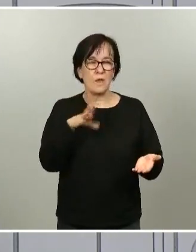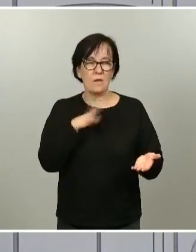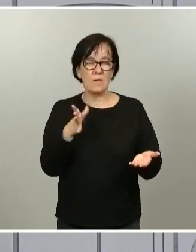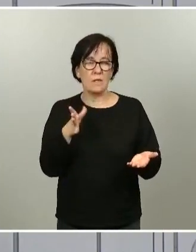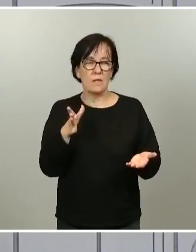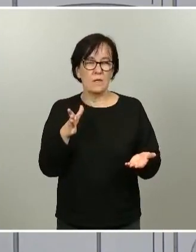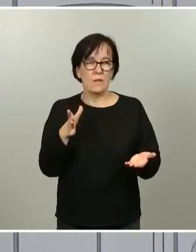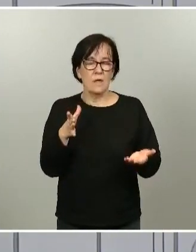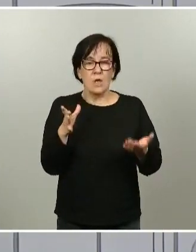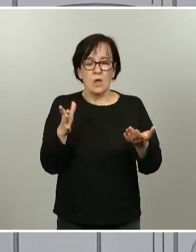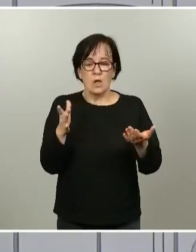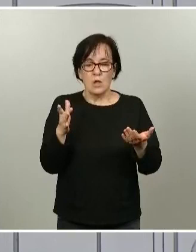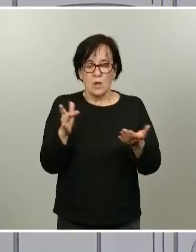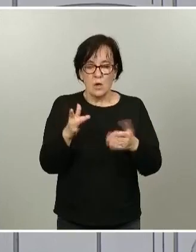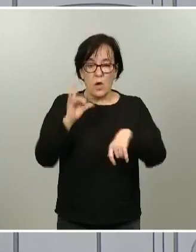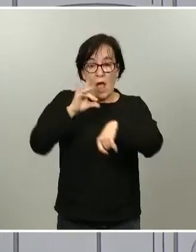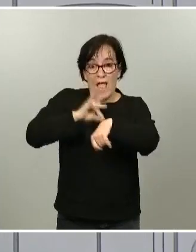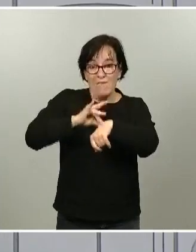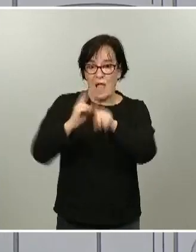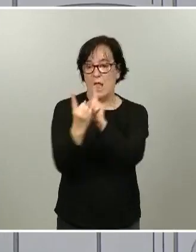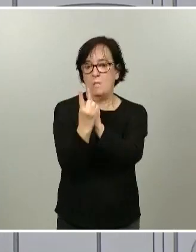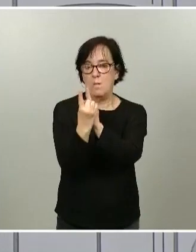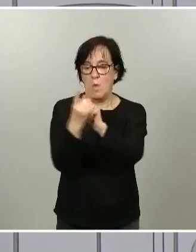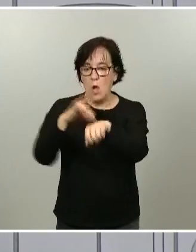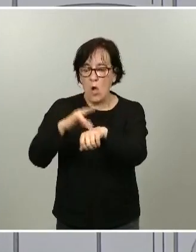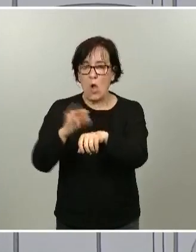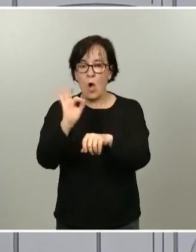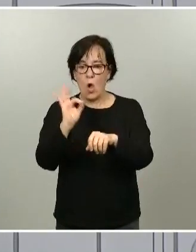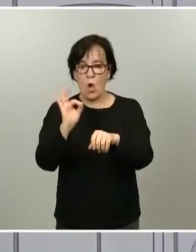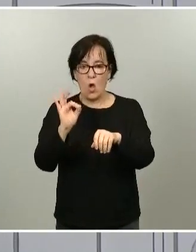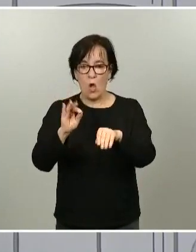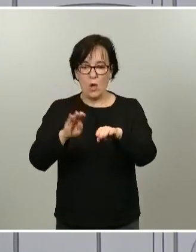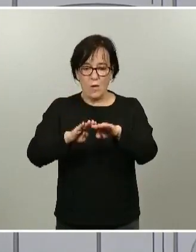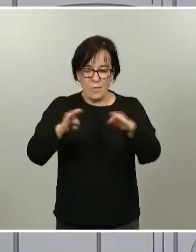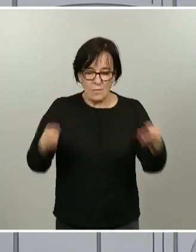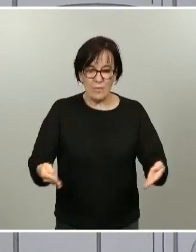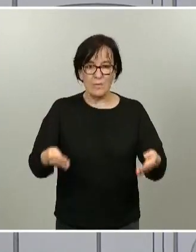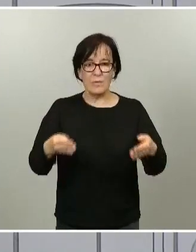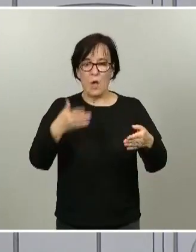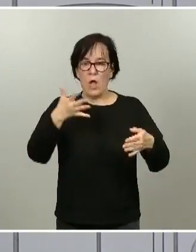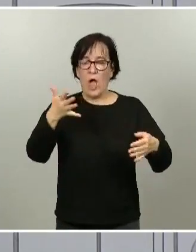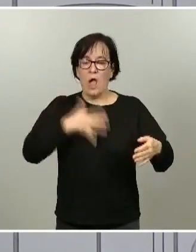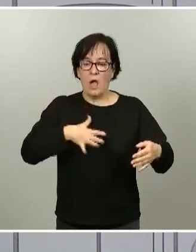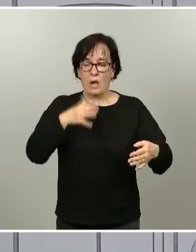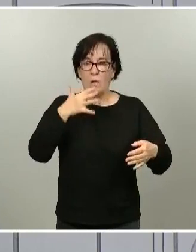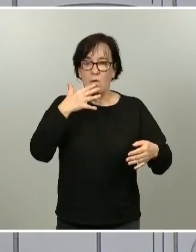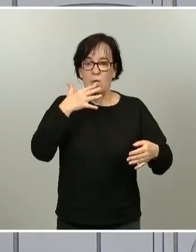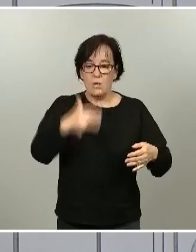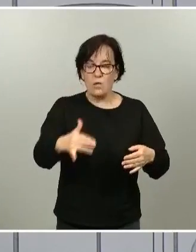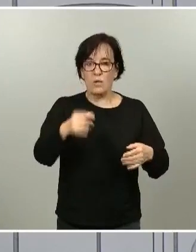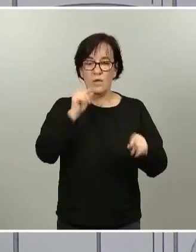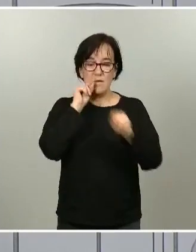tanto en contactos con enfermos como en contacto con las superficies en las que han podido estornudar o depositar virus esos